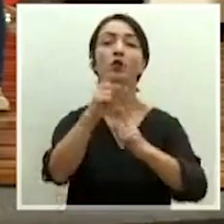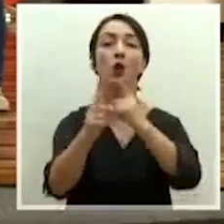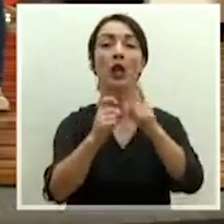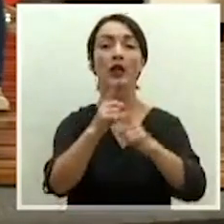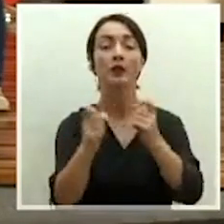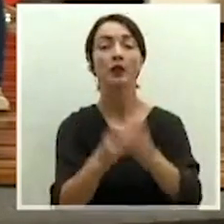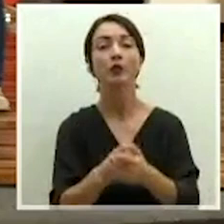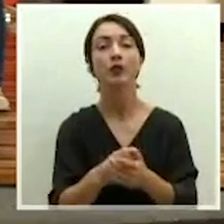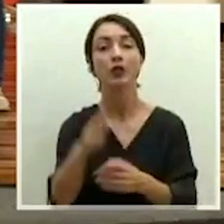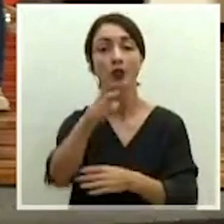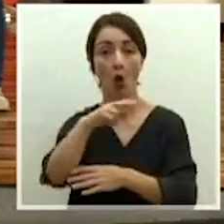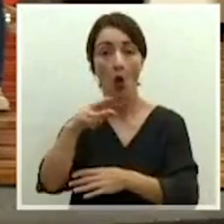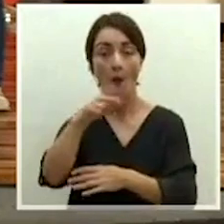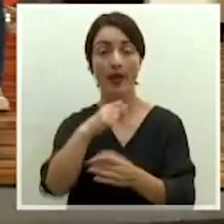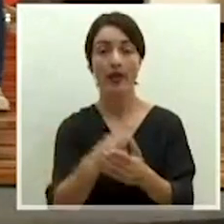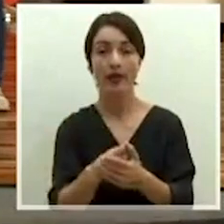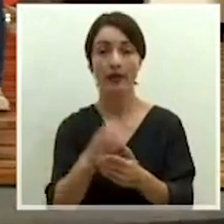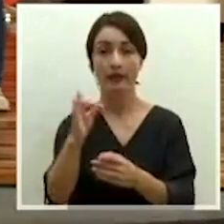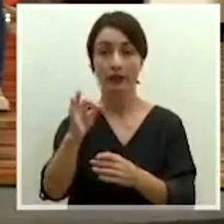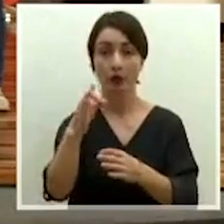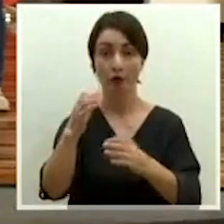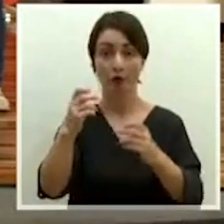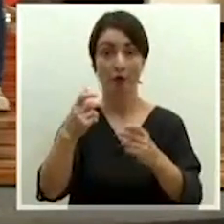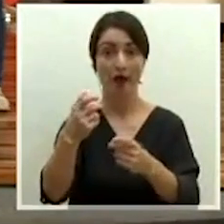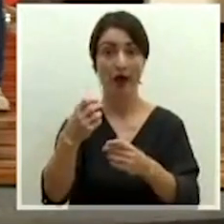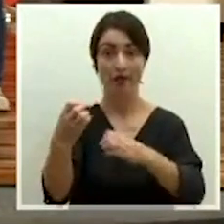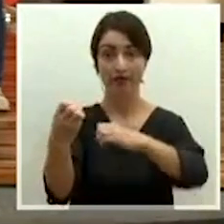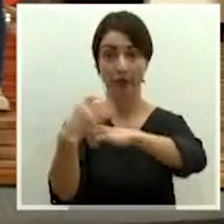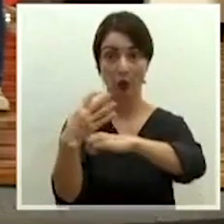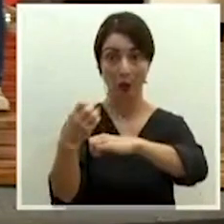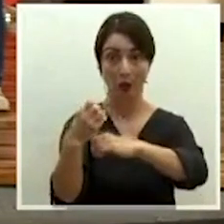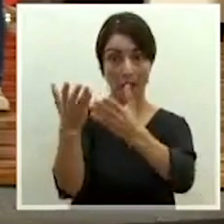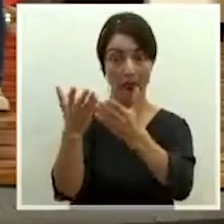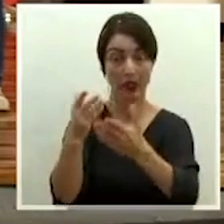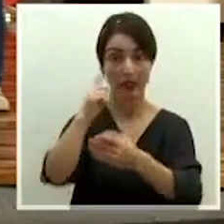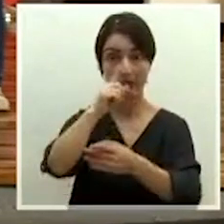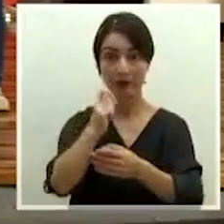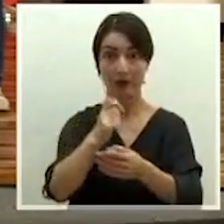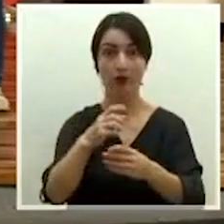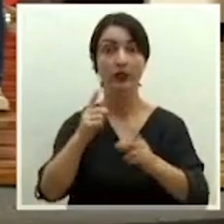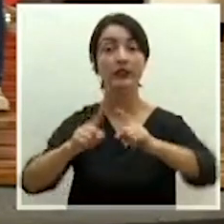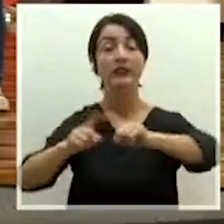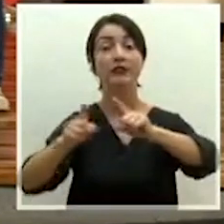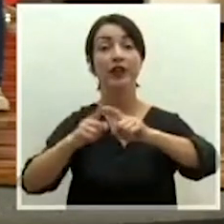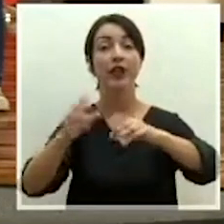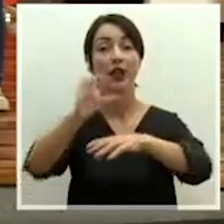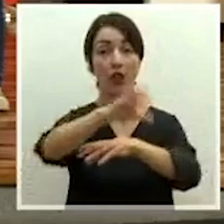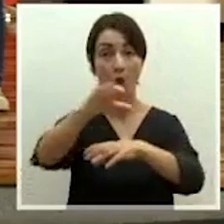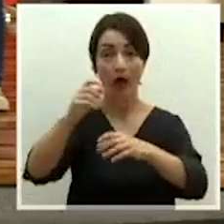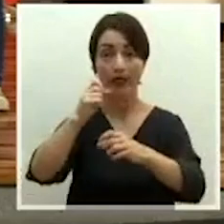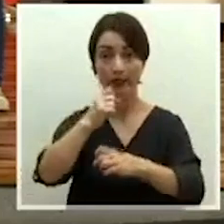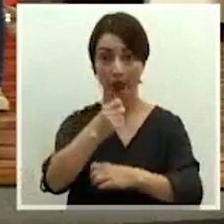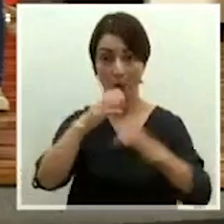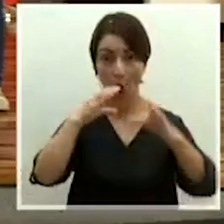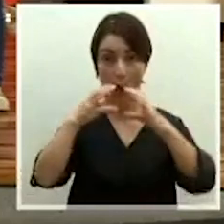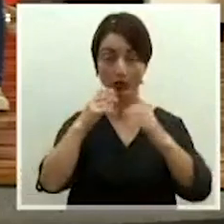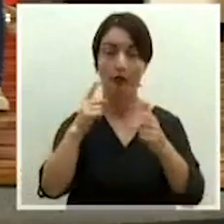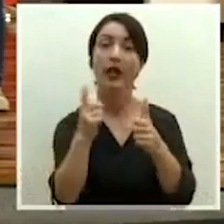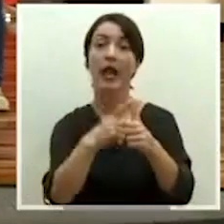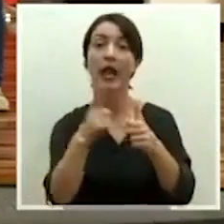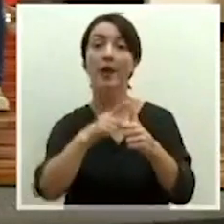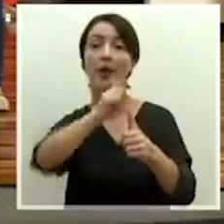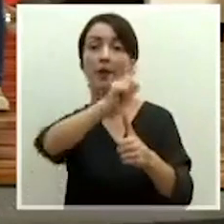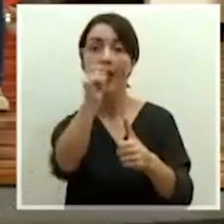realizan los colegas de manera remota de medios de comunicación regionales. La primera consulta